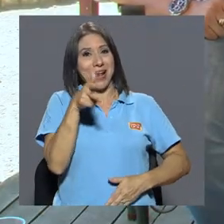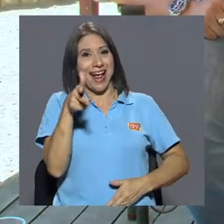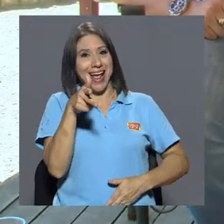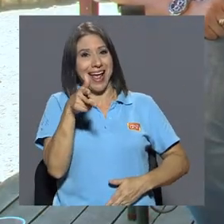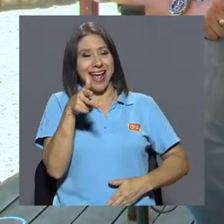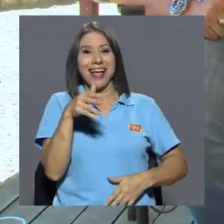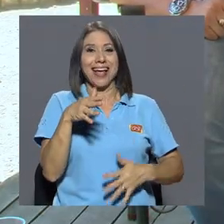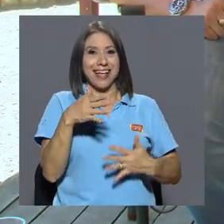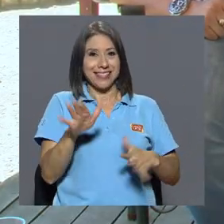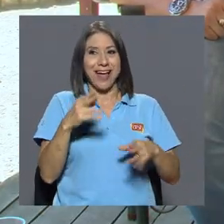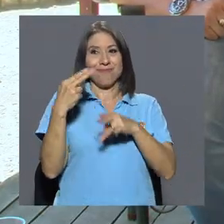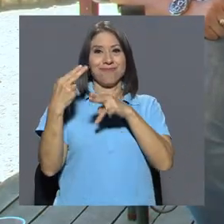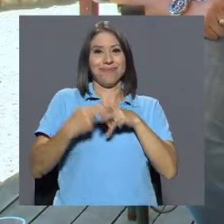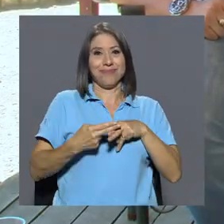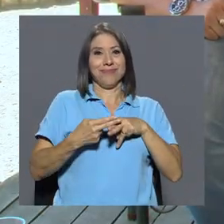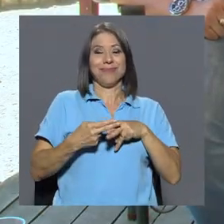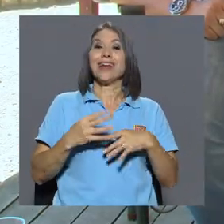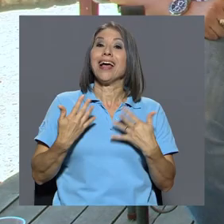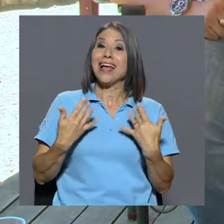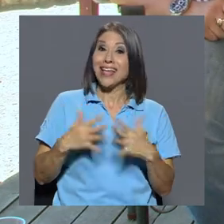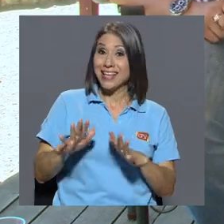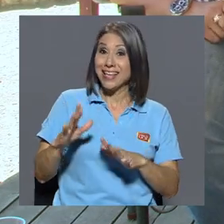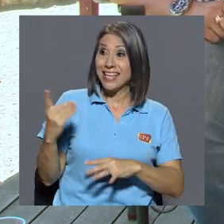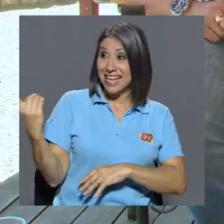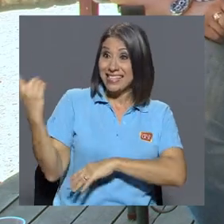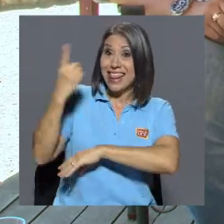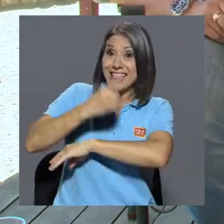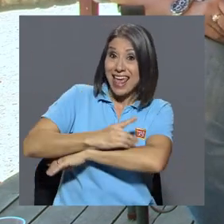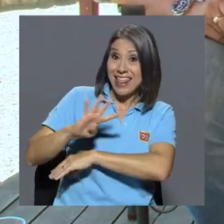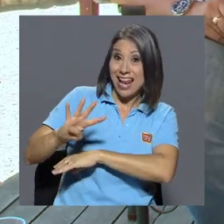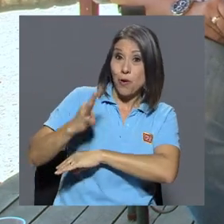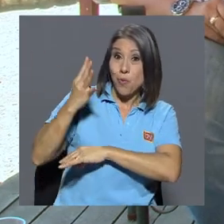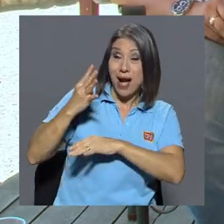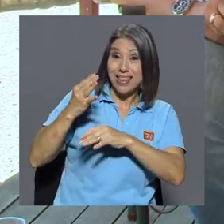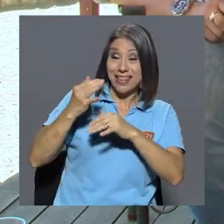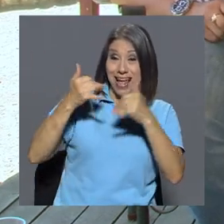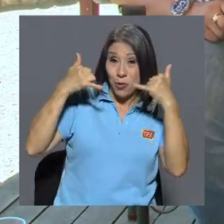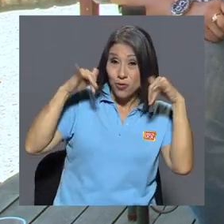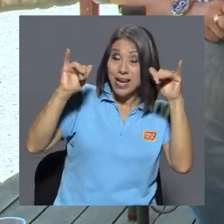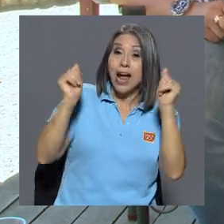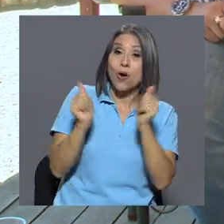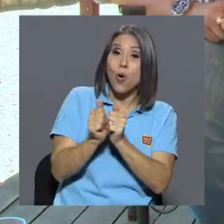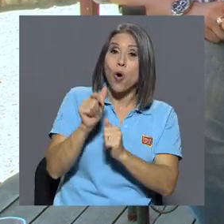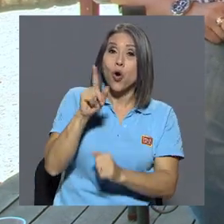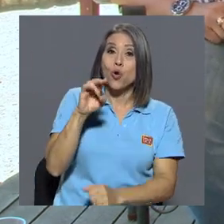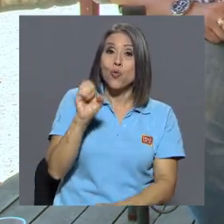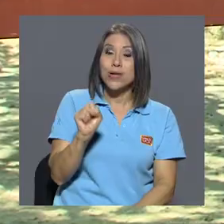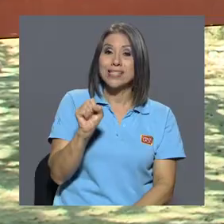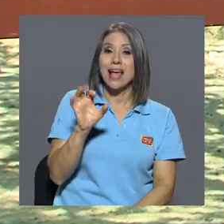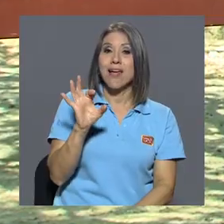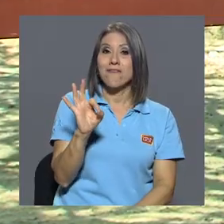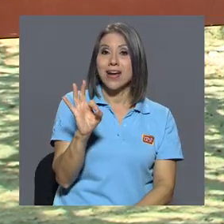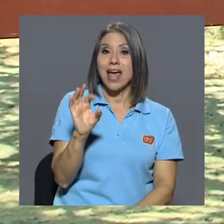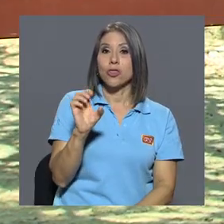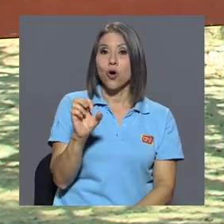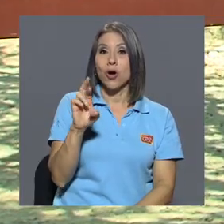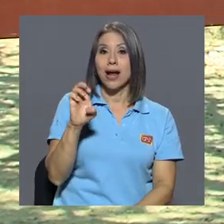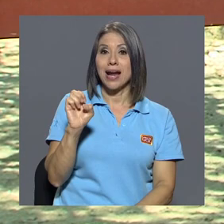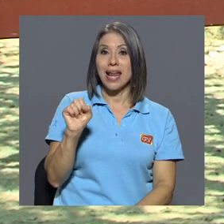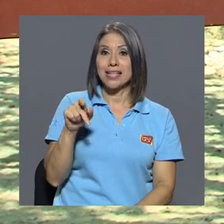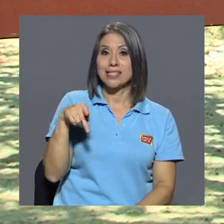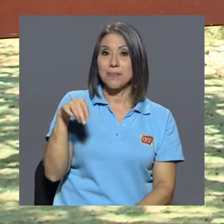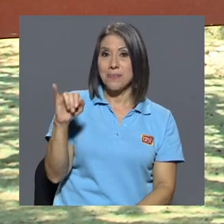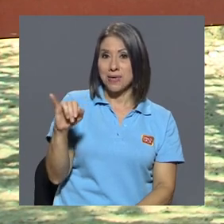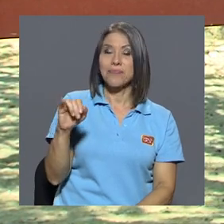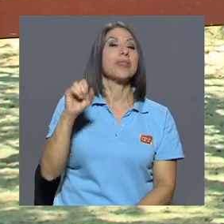el cuarto, el día de la cuarta corrida. Es correcto. Con don Luis Fernando Crespi, casualmente. Sí, fue porque en